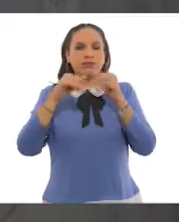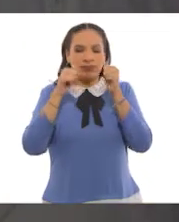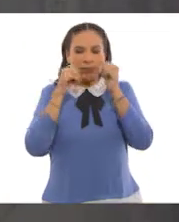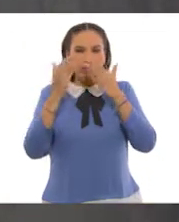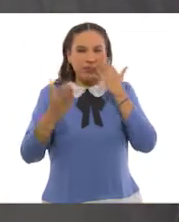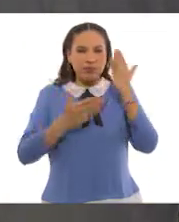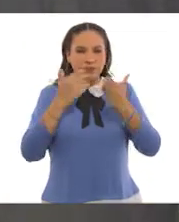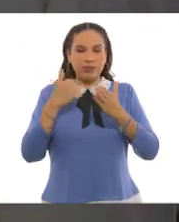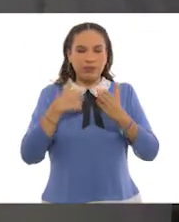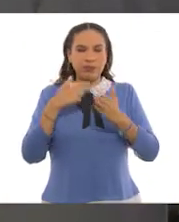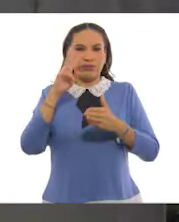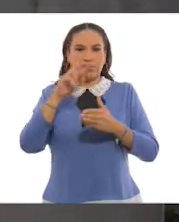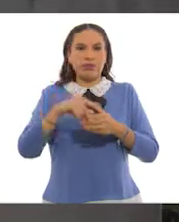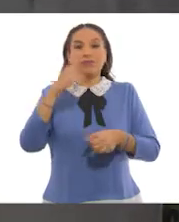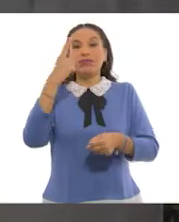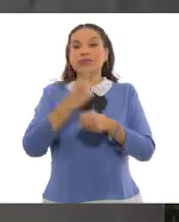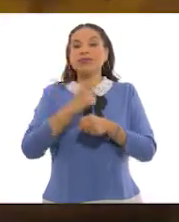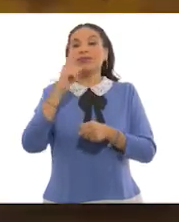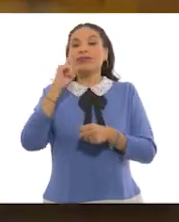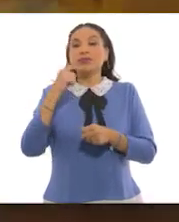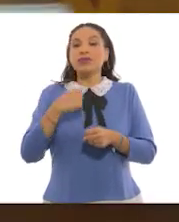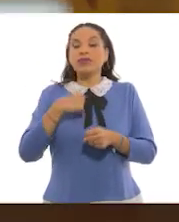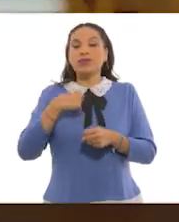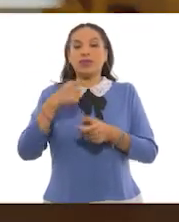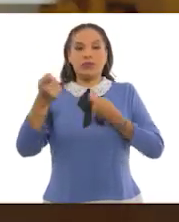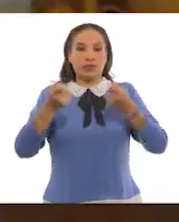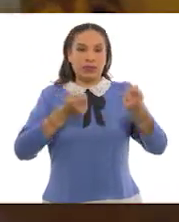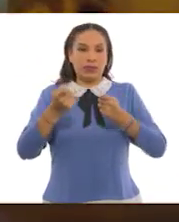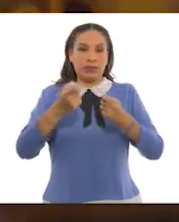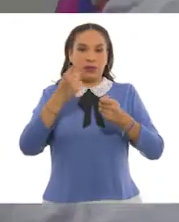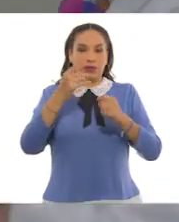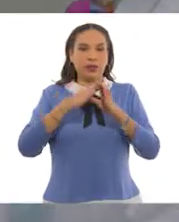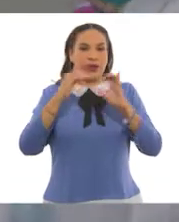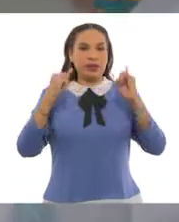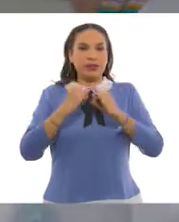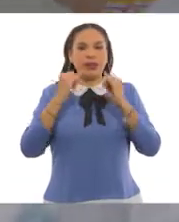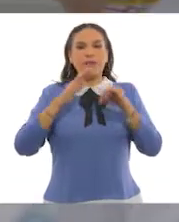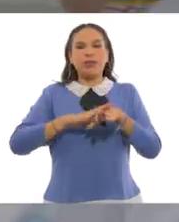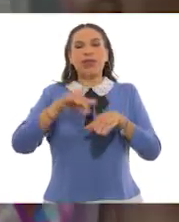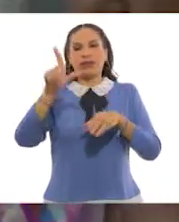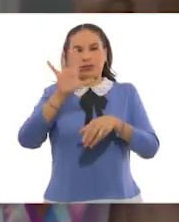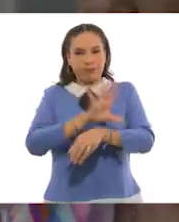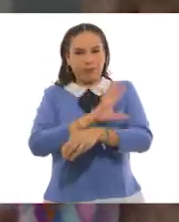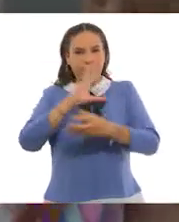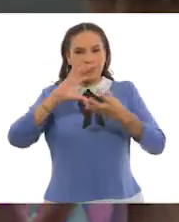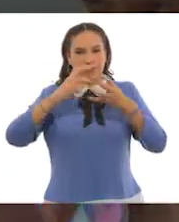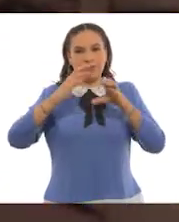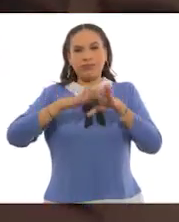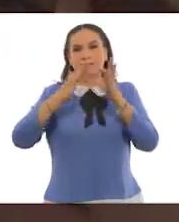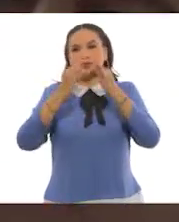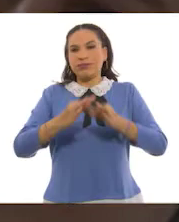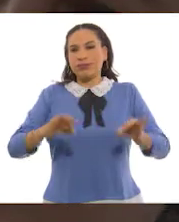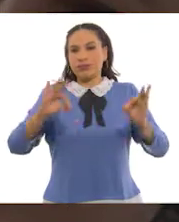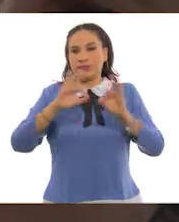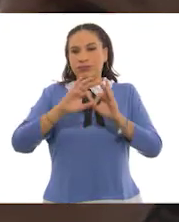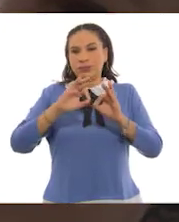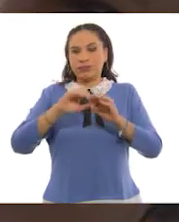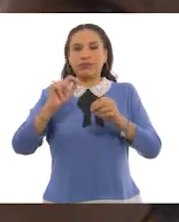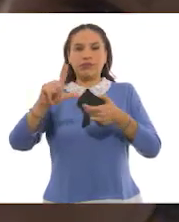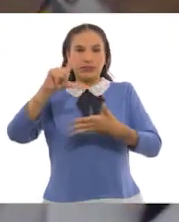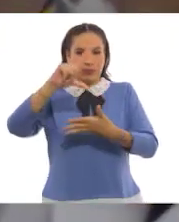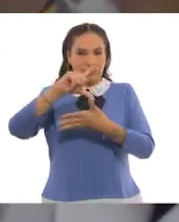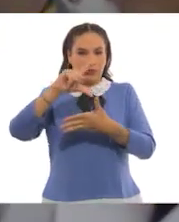estudio me hicieron ser la primera mujer en dirigir uno de los institutos nucleares más importantes de